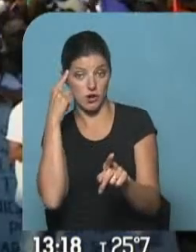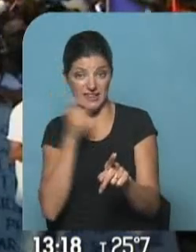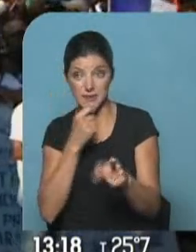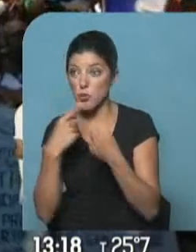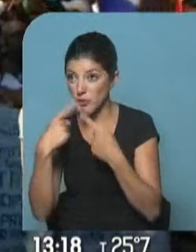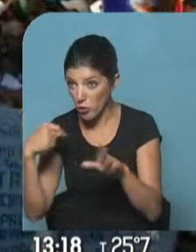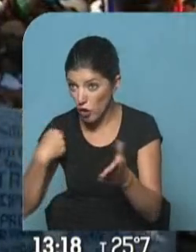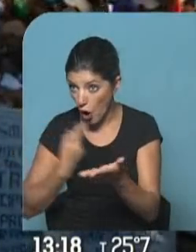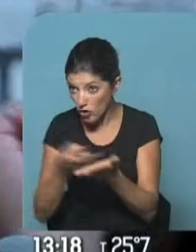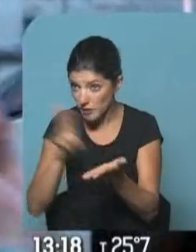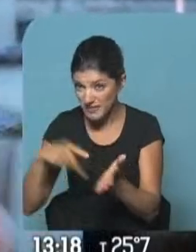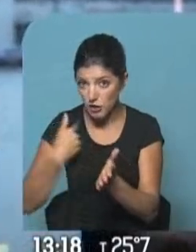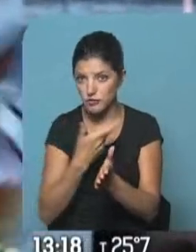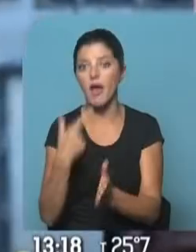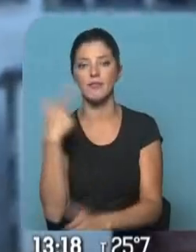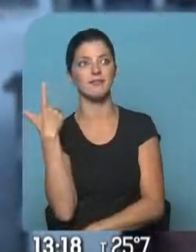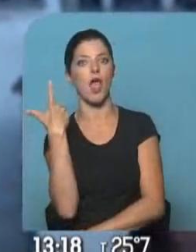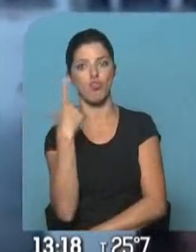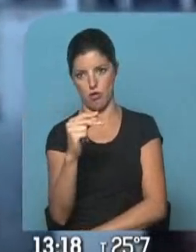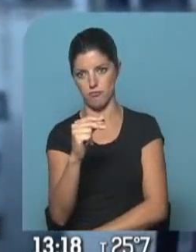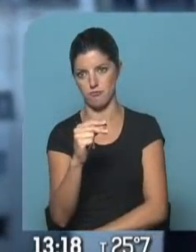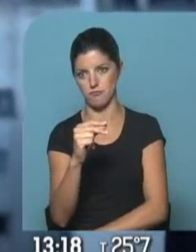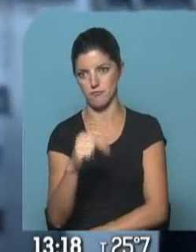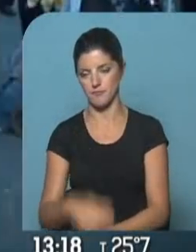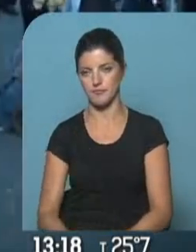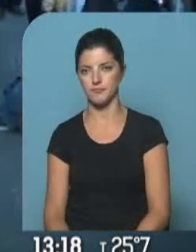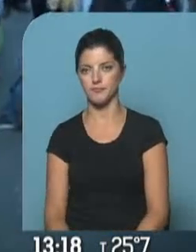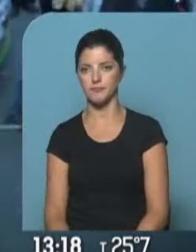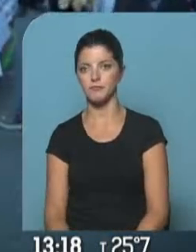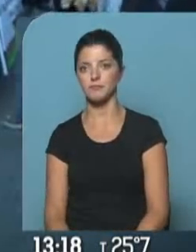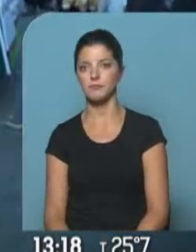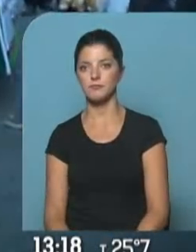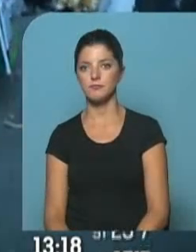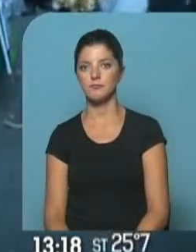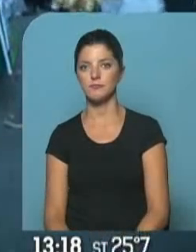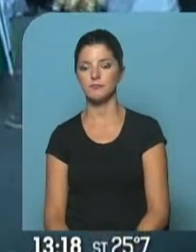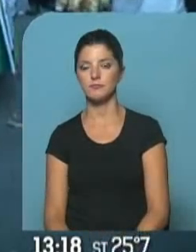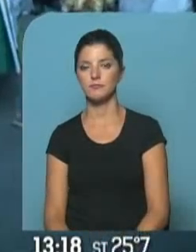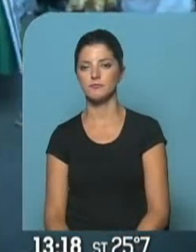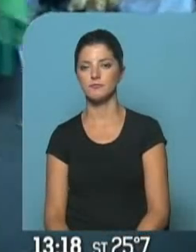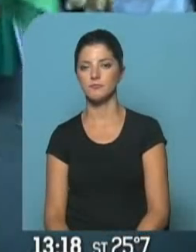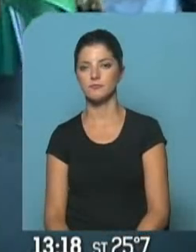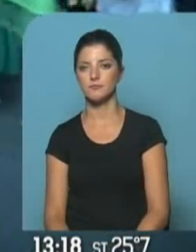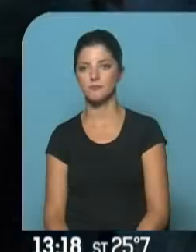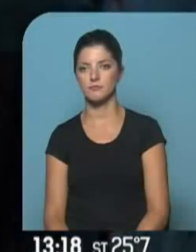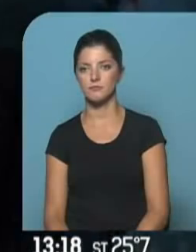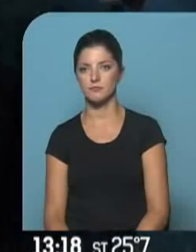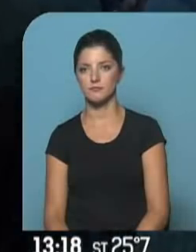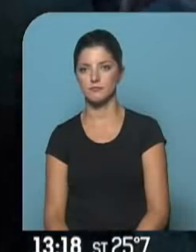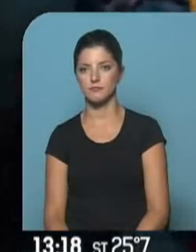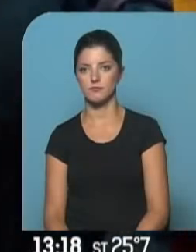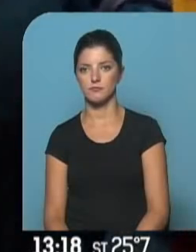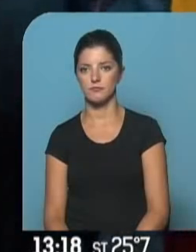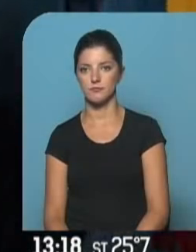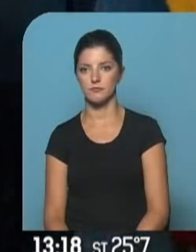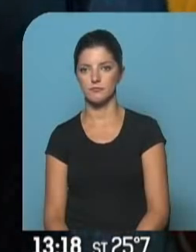el resultado, una vez más, no les sería favorable. ¡No más Evo! ¡Queremos algo nuevo! ¡No